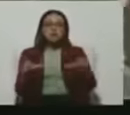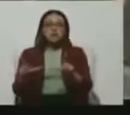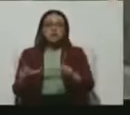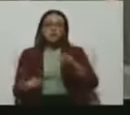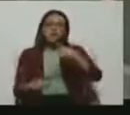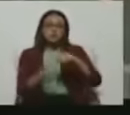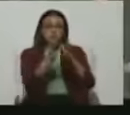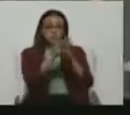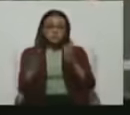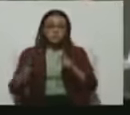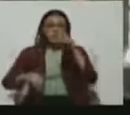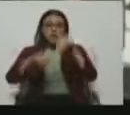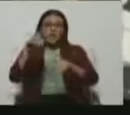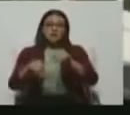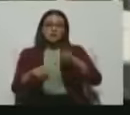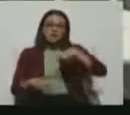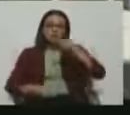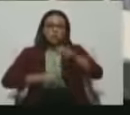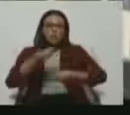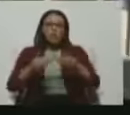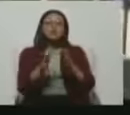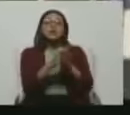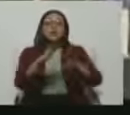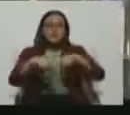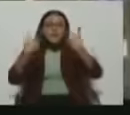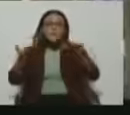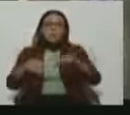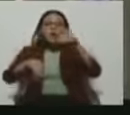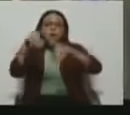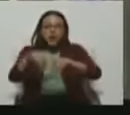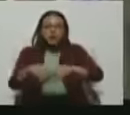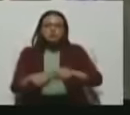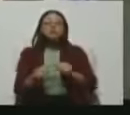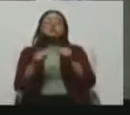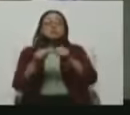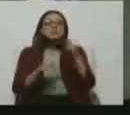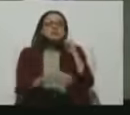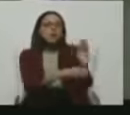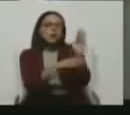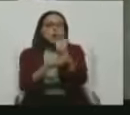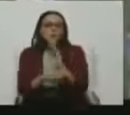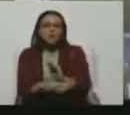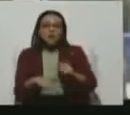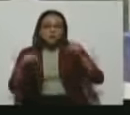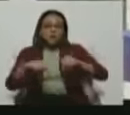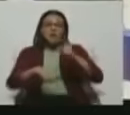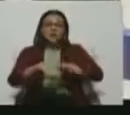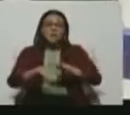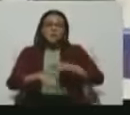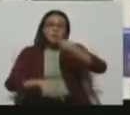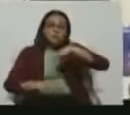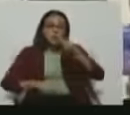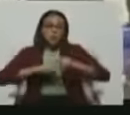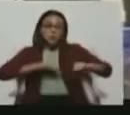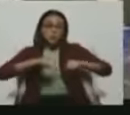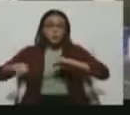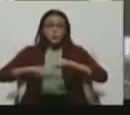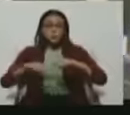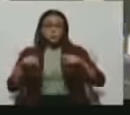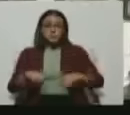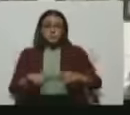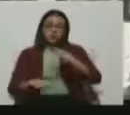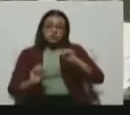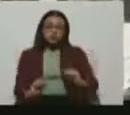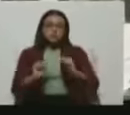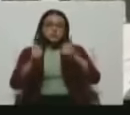fase electoral y una fase postelectoral. A partir de este momento y con este despliegue en curso, se